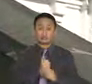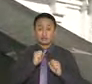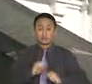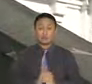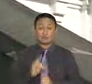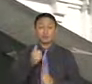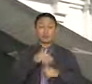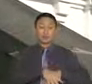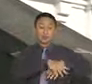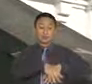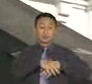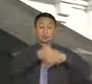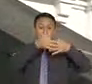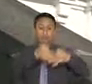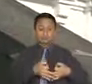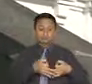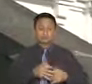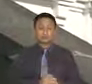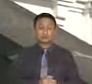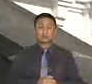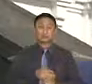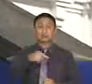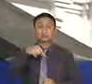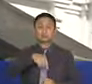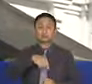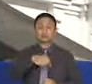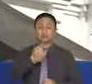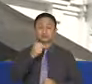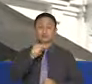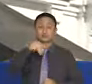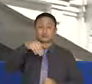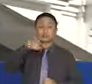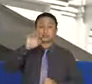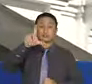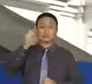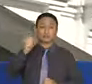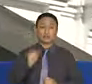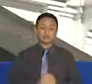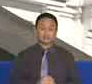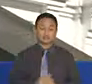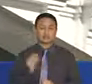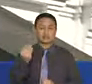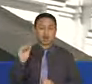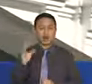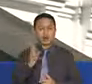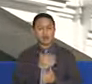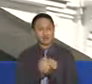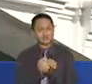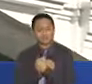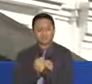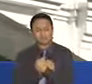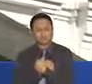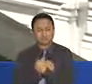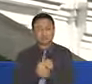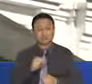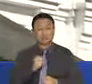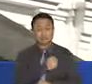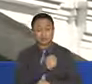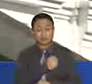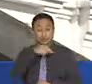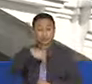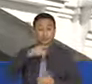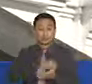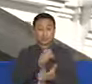desfile oficial que llegó hasta el sector de San Blas los jóvenes sienten un cariño y un aprecio una pertenencia por esta